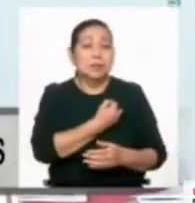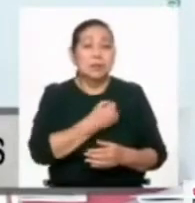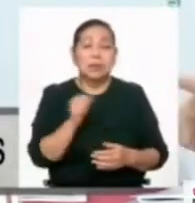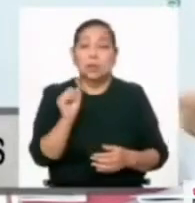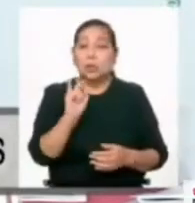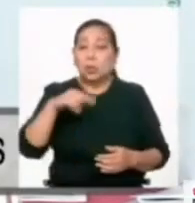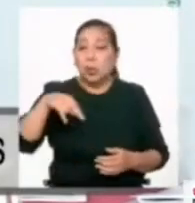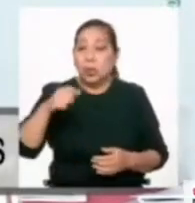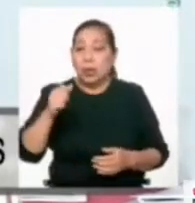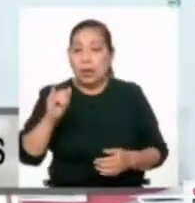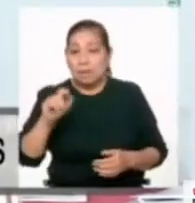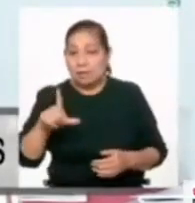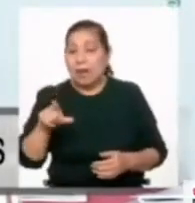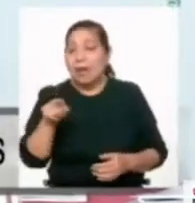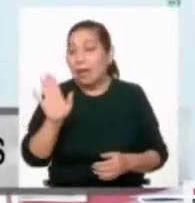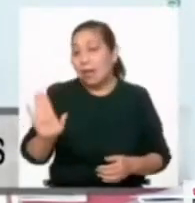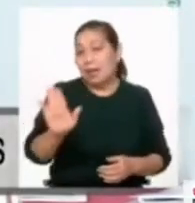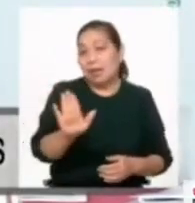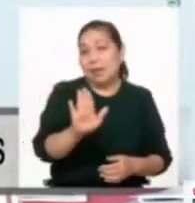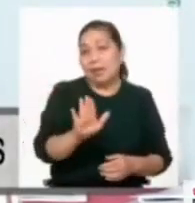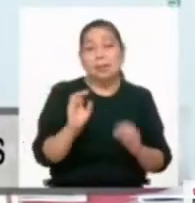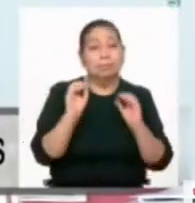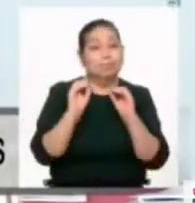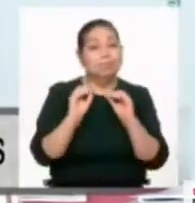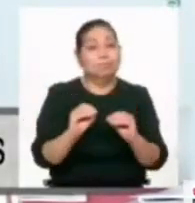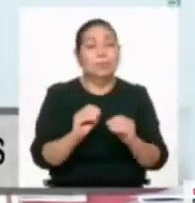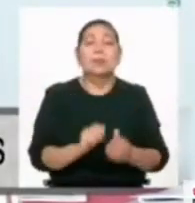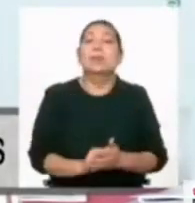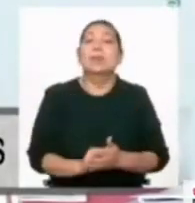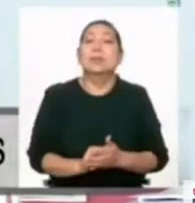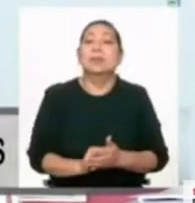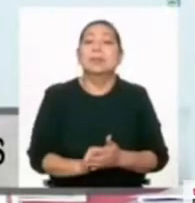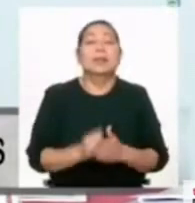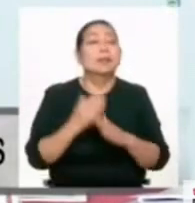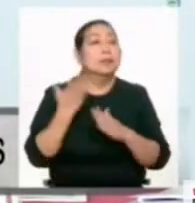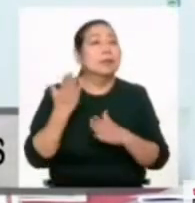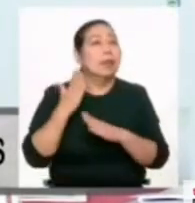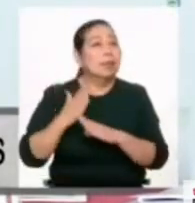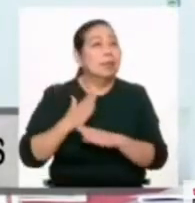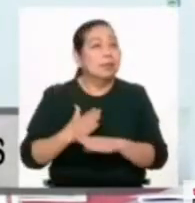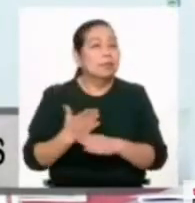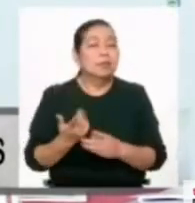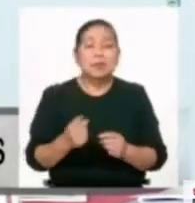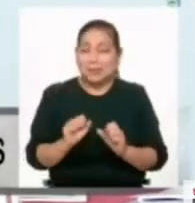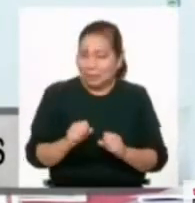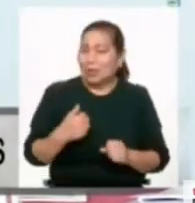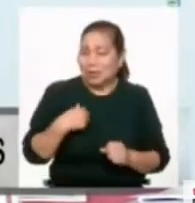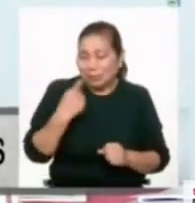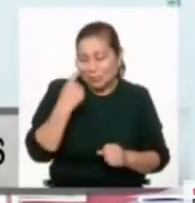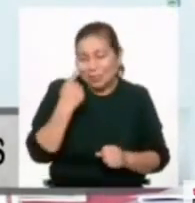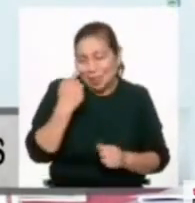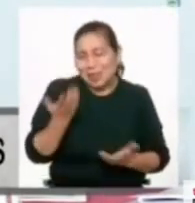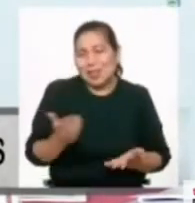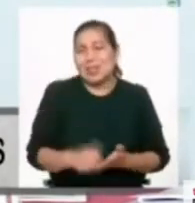de Sunafil y luego ellos mismos proponer, ¿no? La defensa, ¿no? Eso ha ocurrido, yo